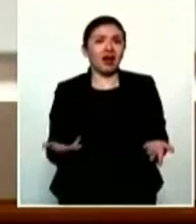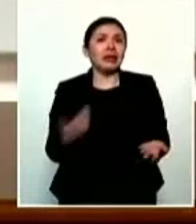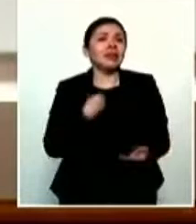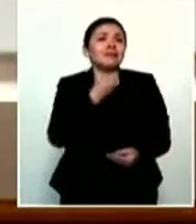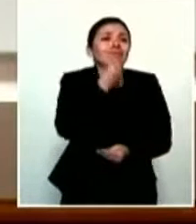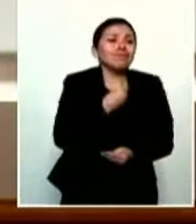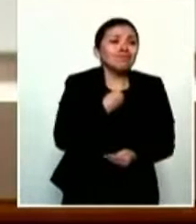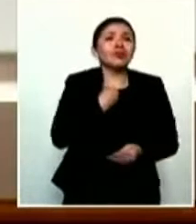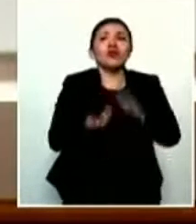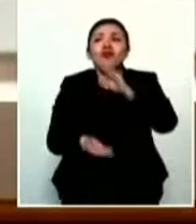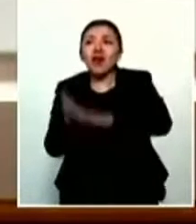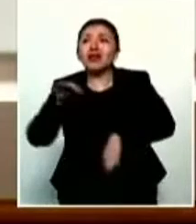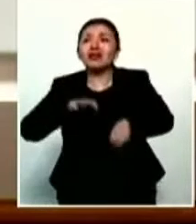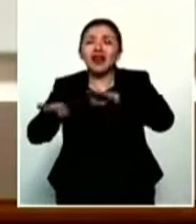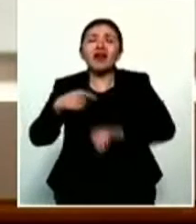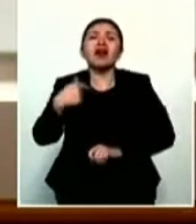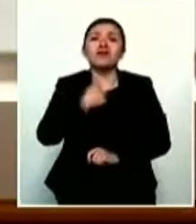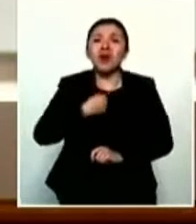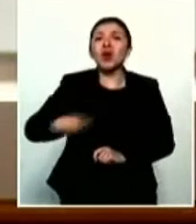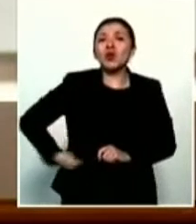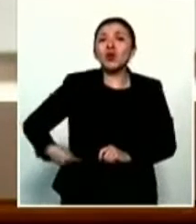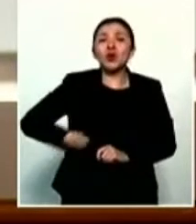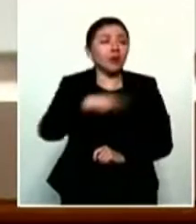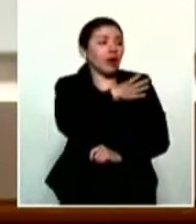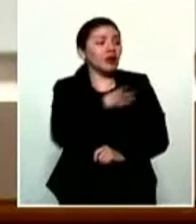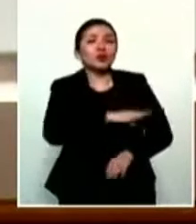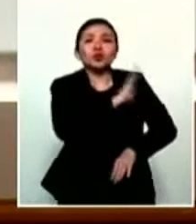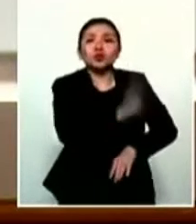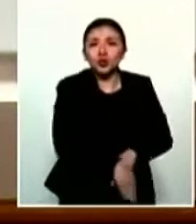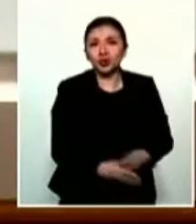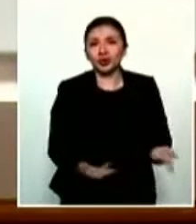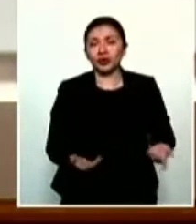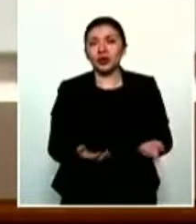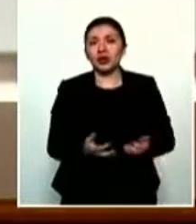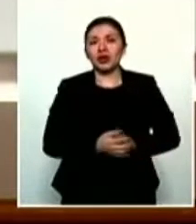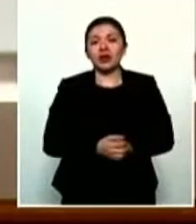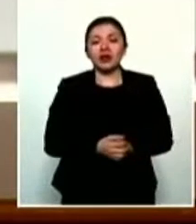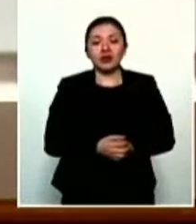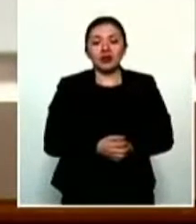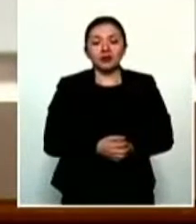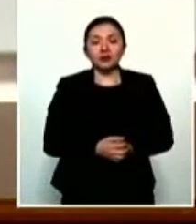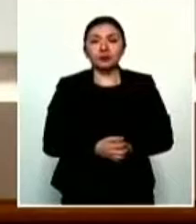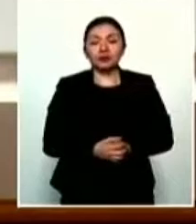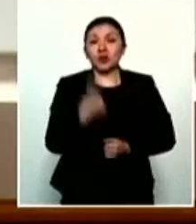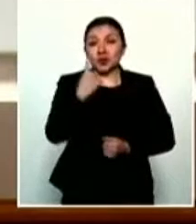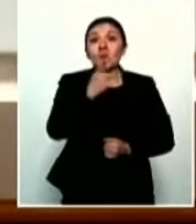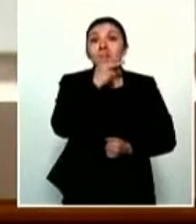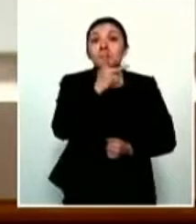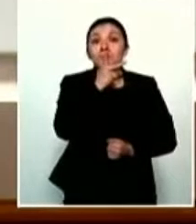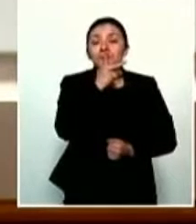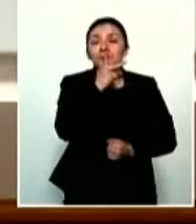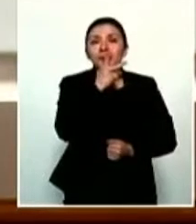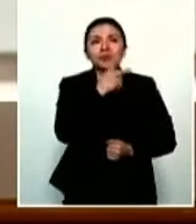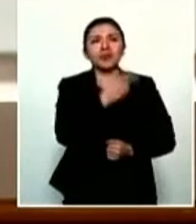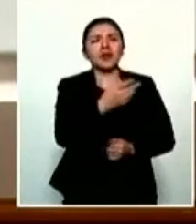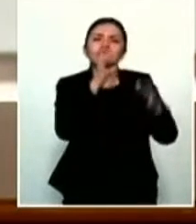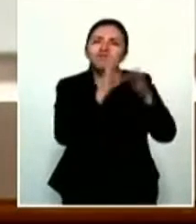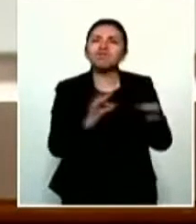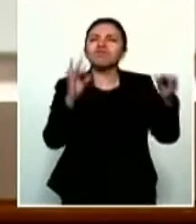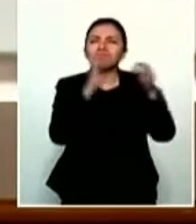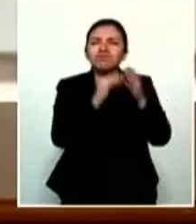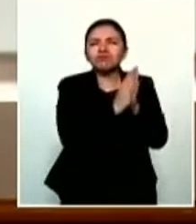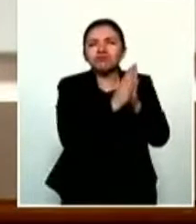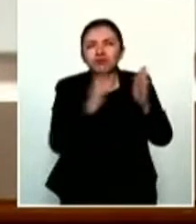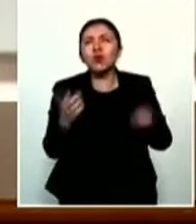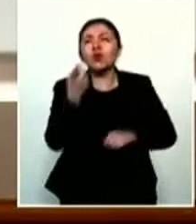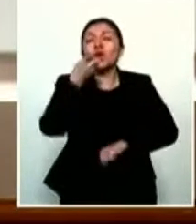que trabajar por su culpa, se habían muerto sus bebés. Un papá me narró cómo durante todo un